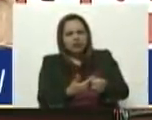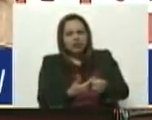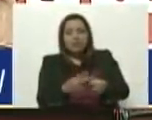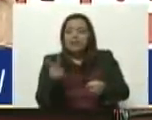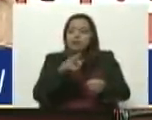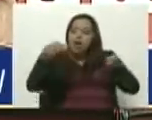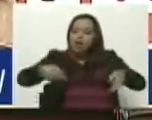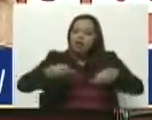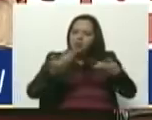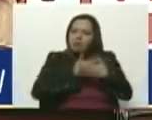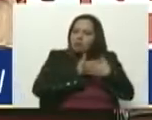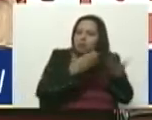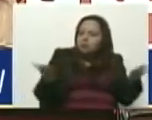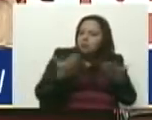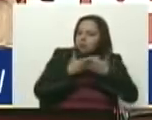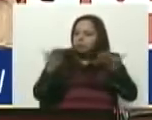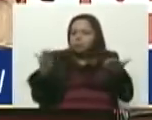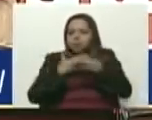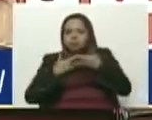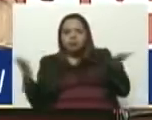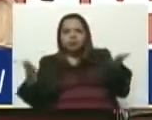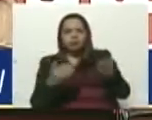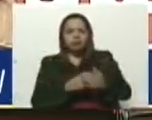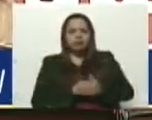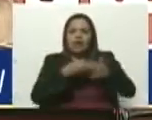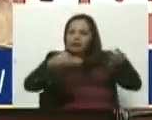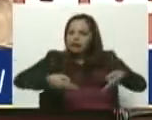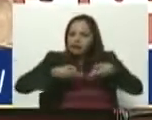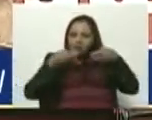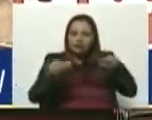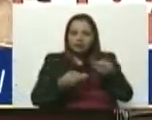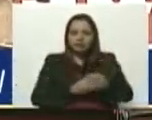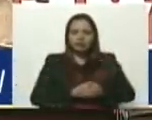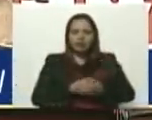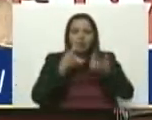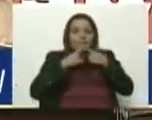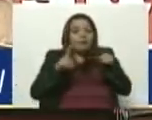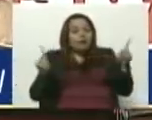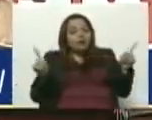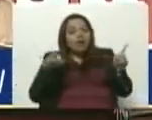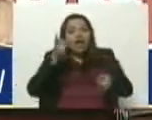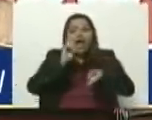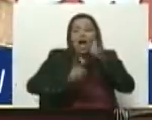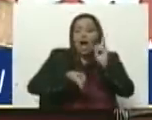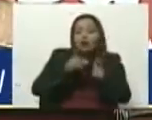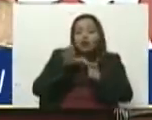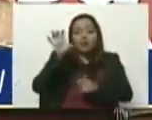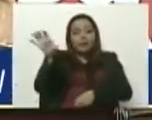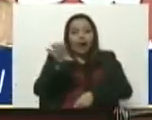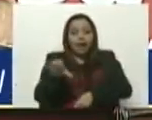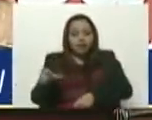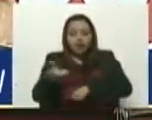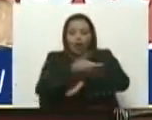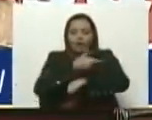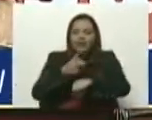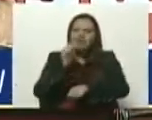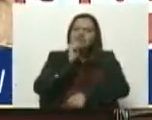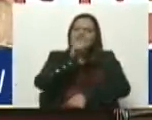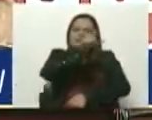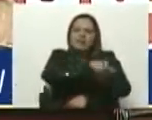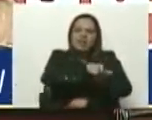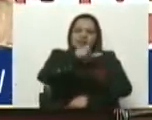siempre hemos estado a la orden siempre lo que pasa es que bueno algunos de tus países los gobiernos gente